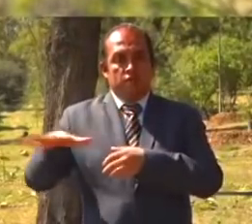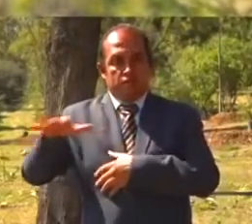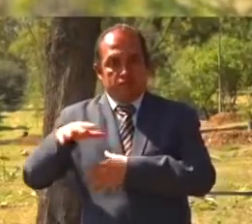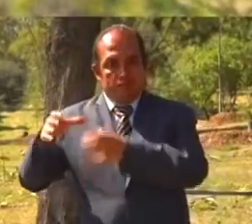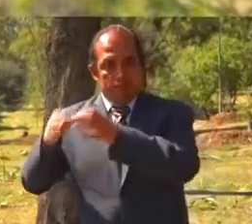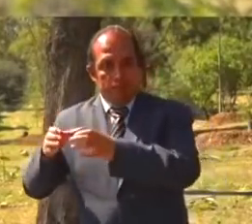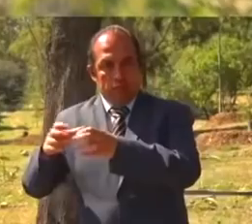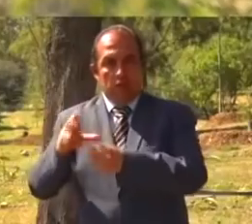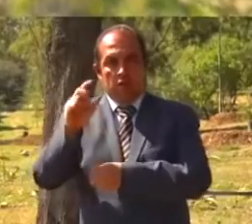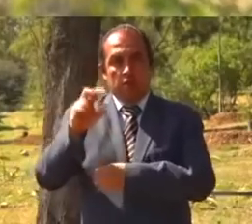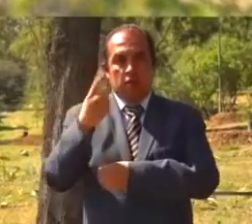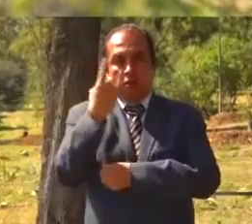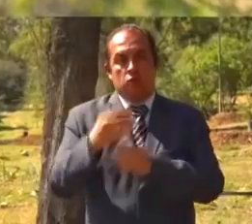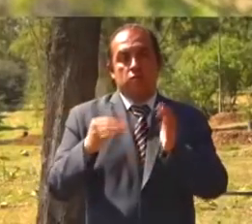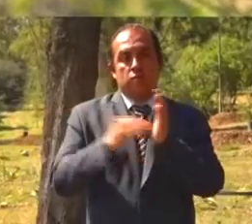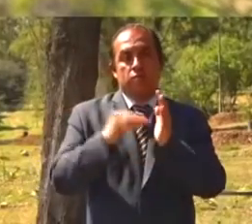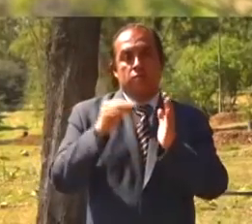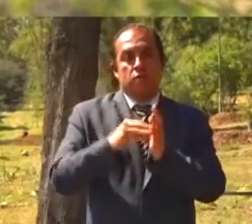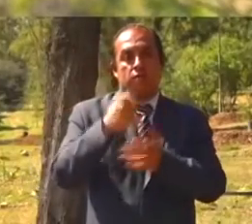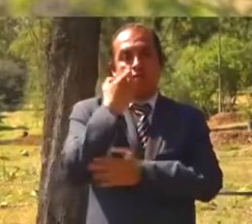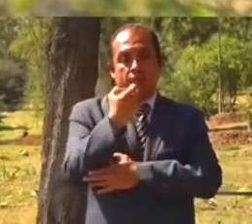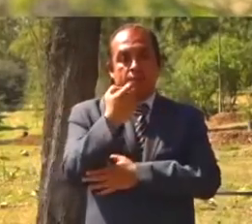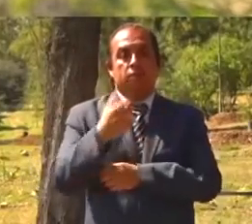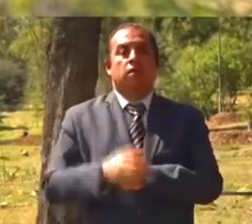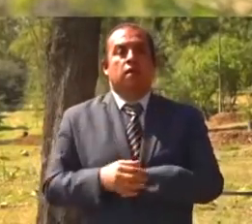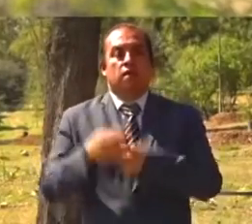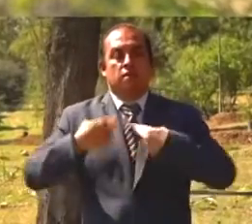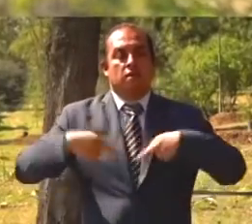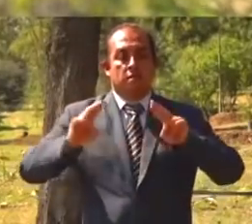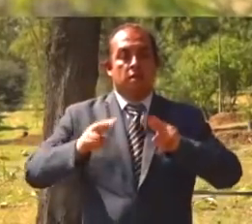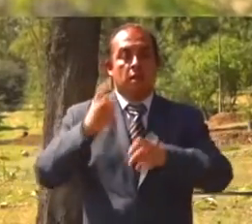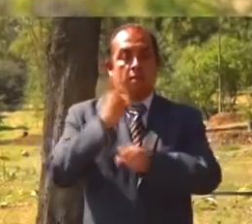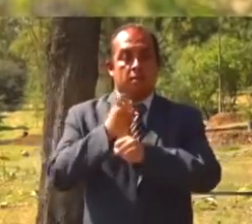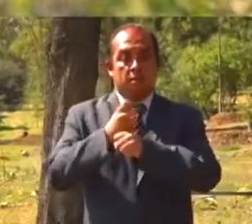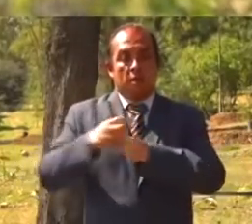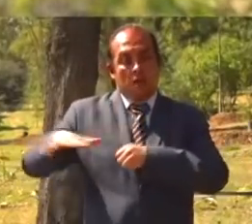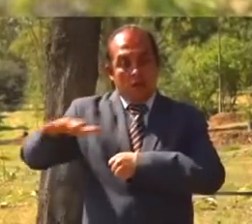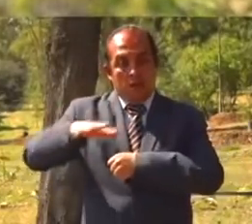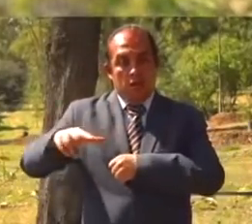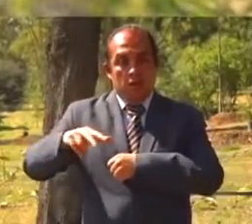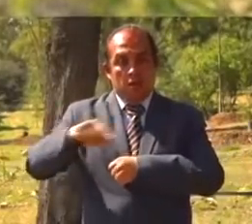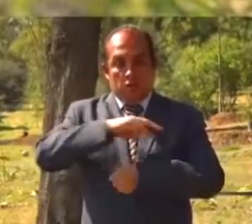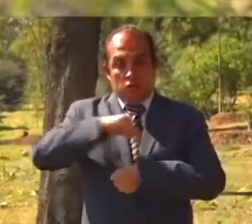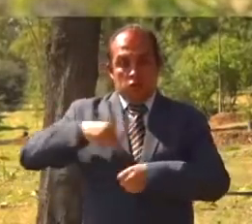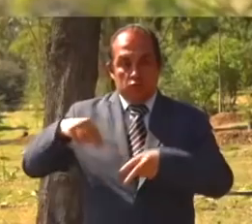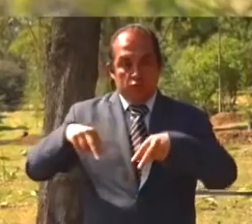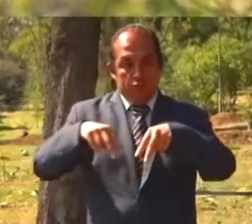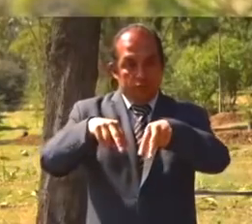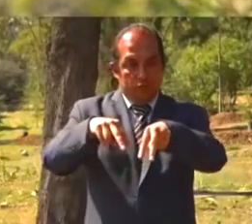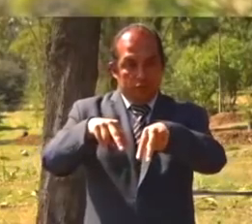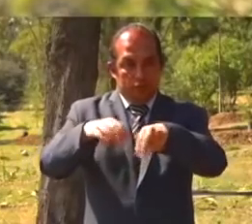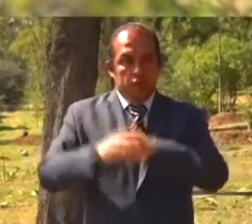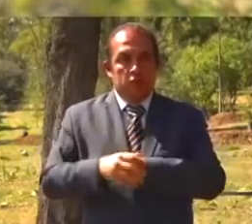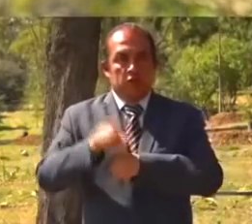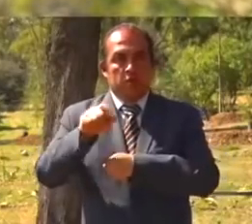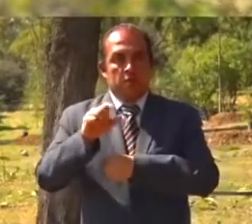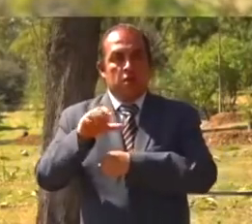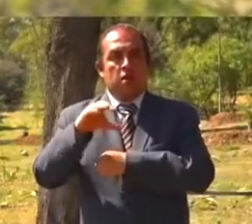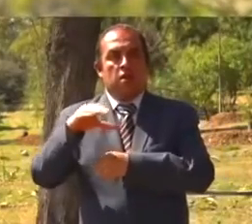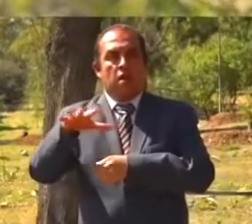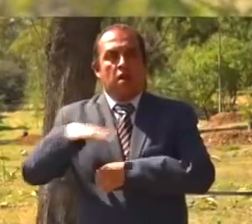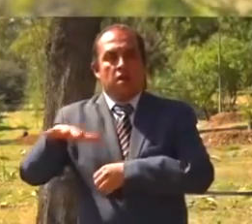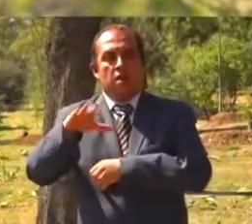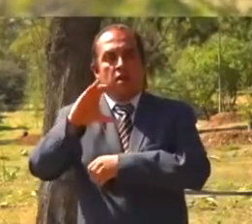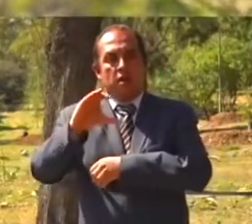31 millones de pesos que están representados en esta primera zona que recorrimos y también en la zona de Clausel y en